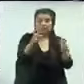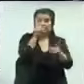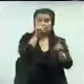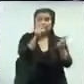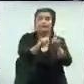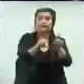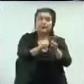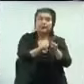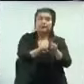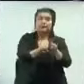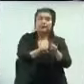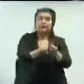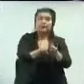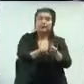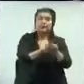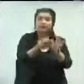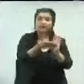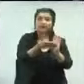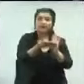palabra.